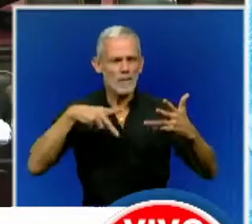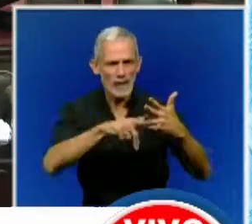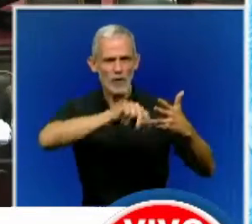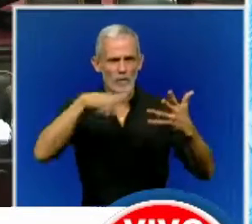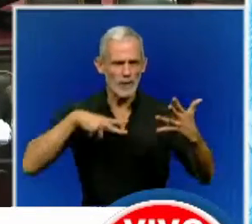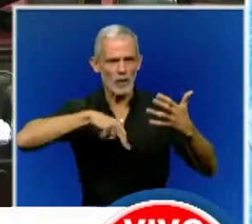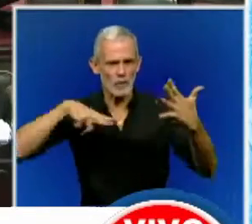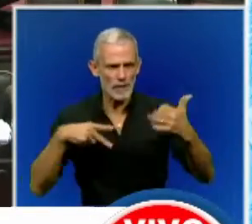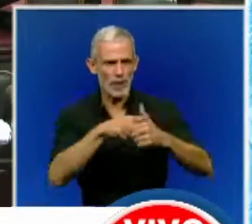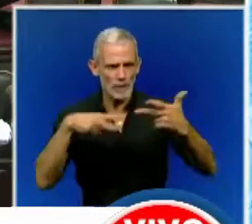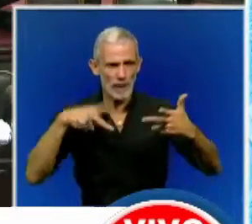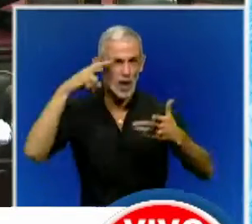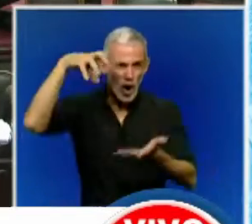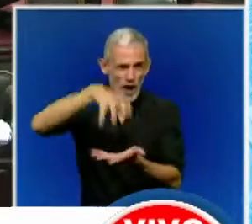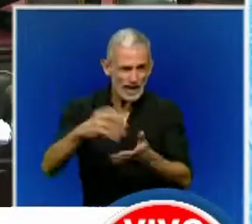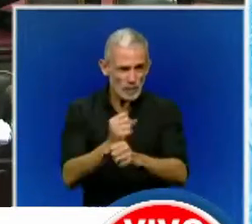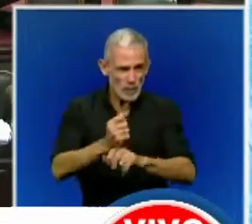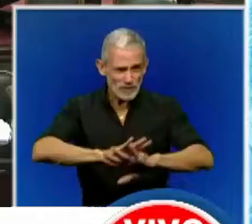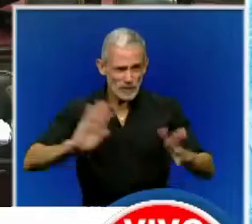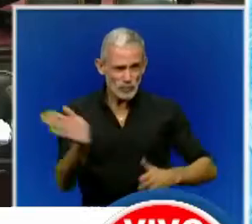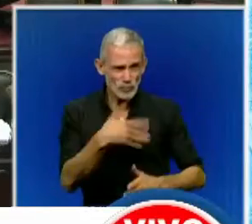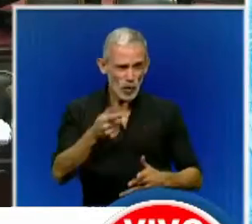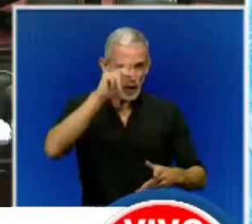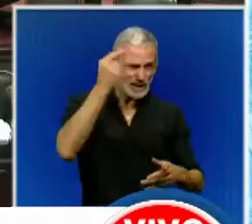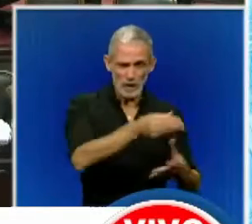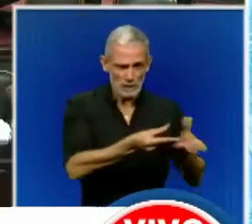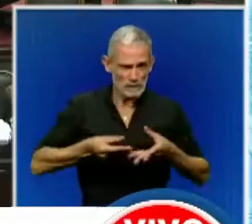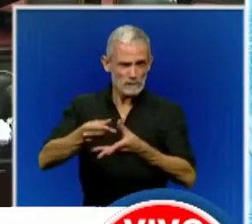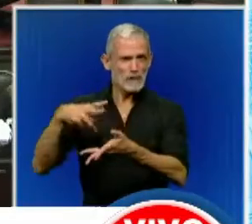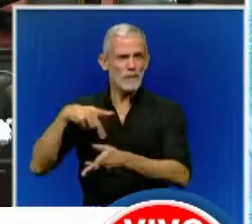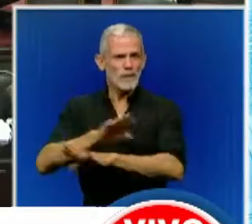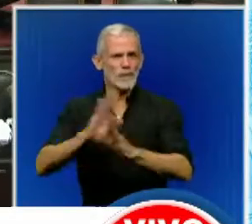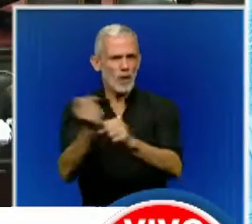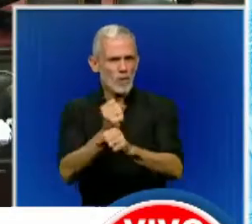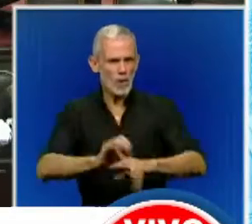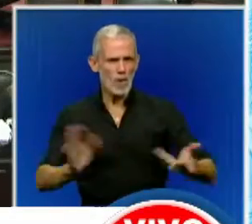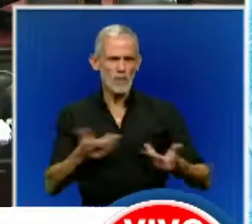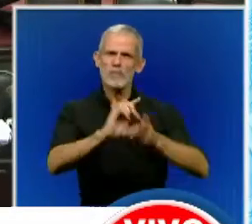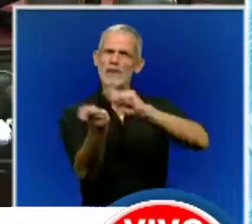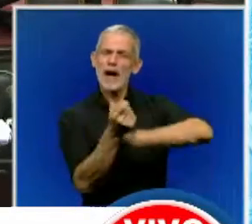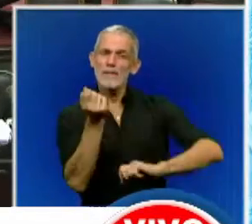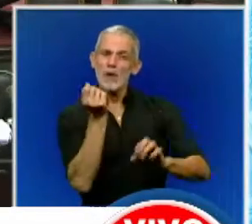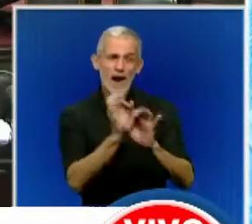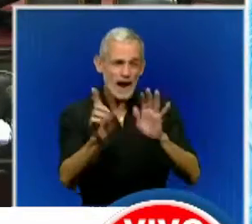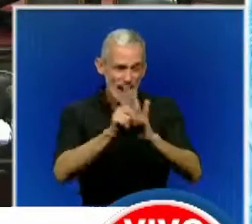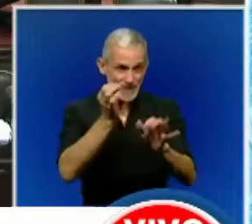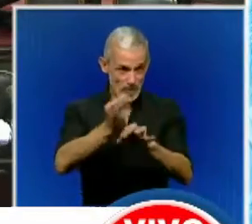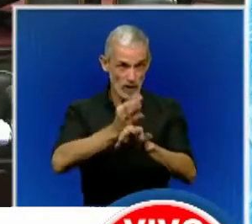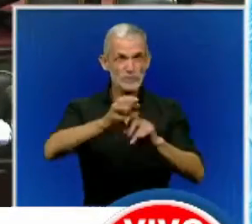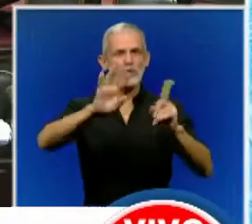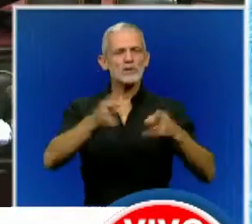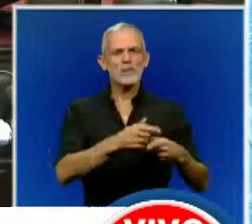lo que había que hacer. En este Congreso se aprovechó, se sancionó una reforma educativa que transfirió